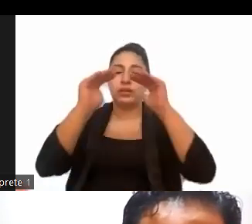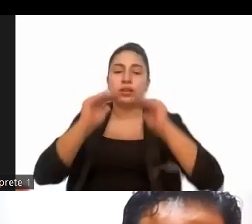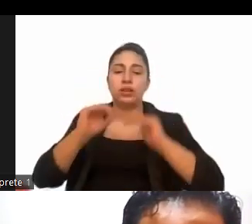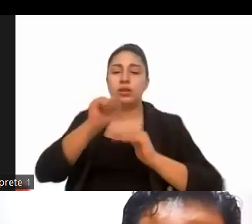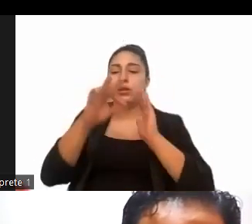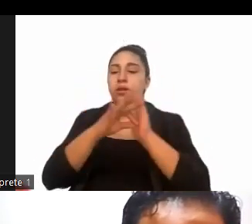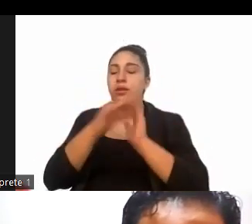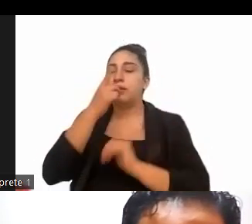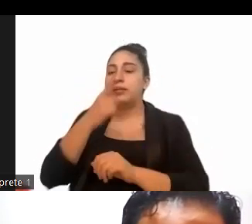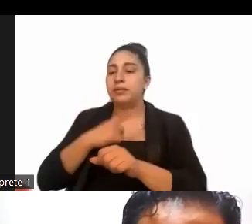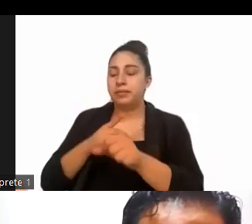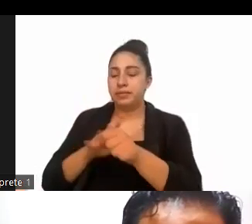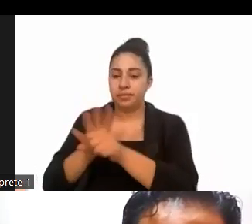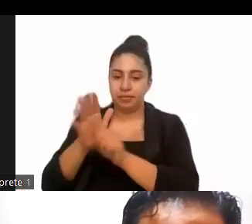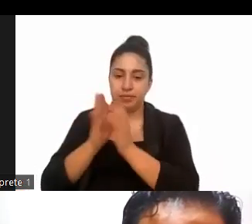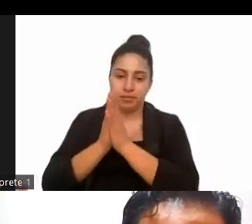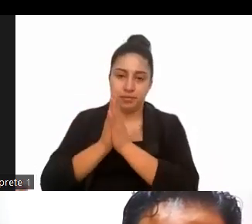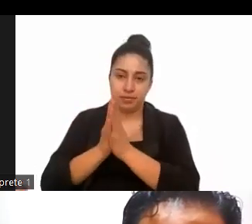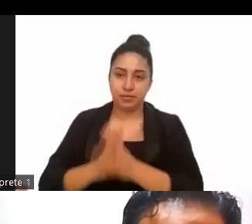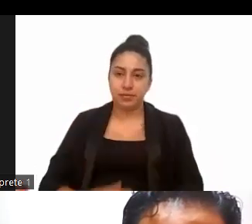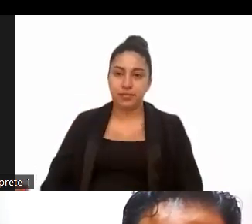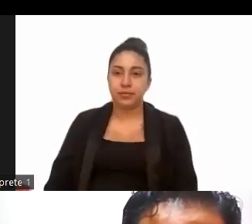del orden del día.